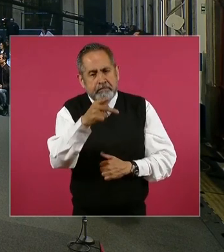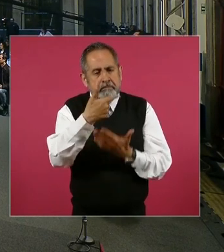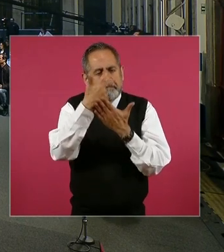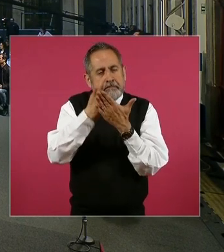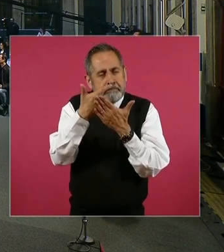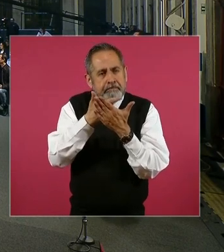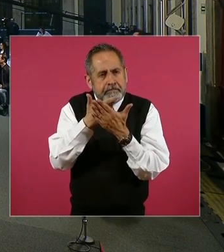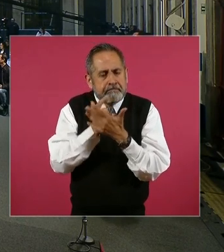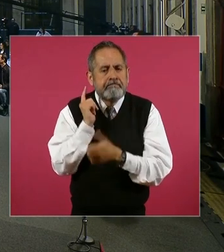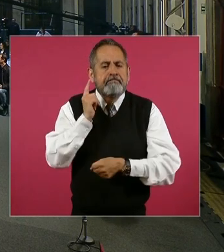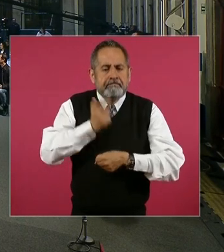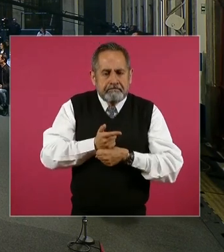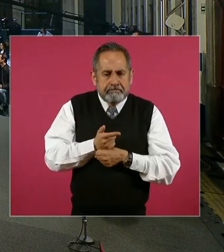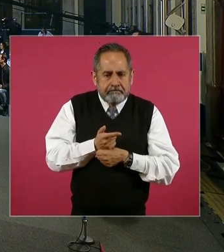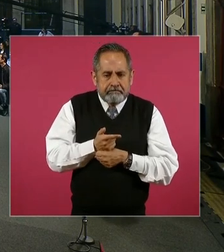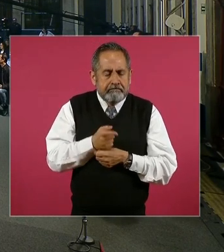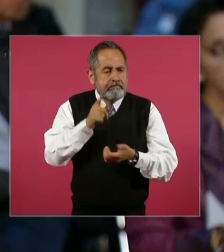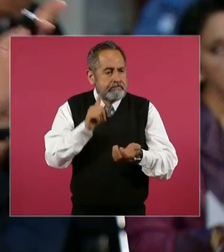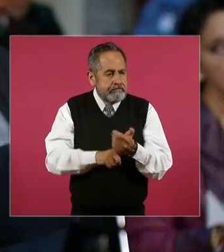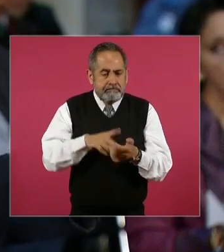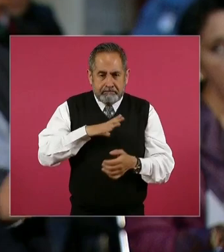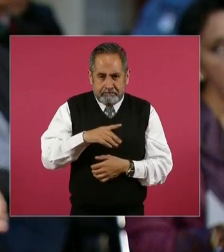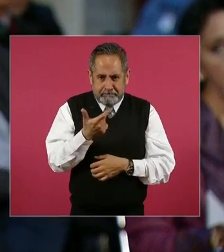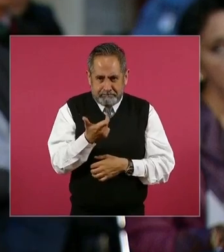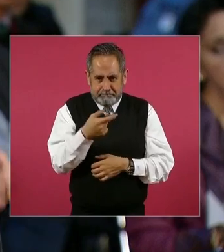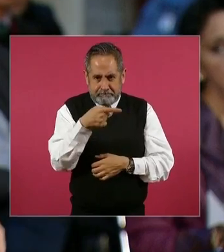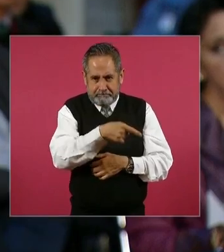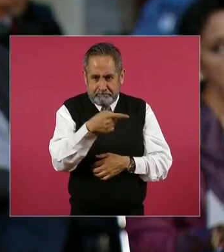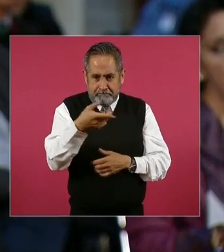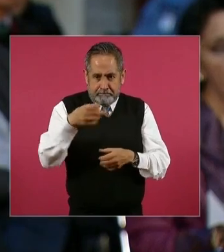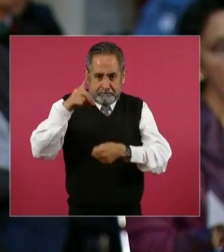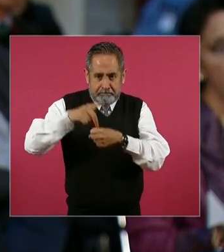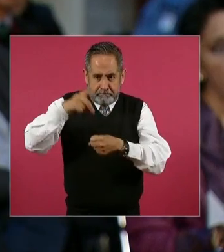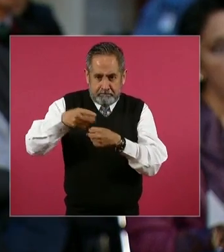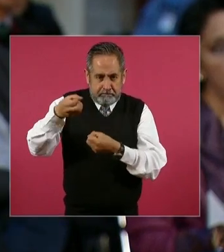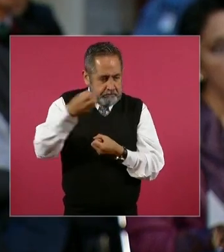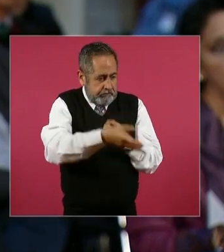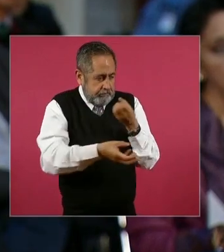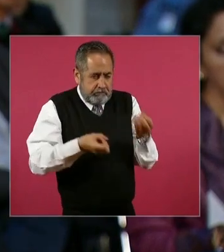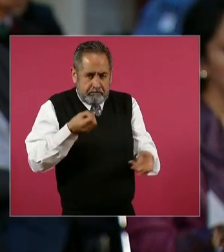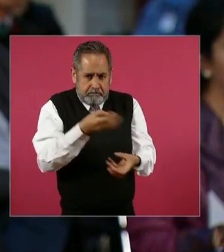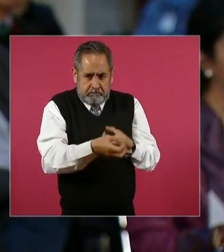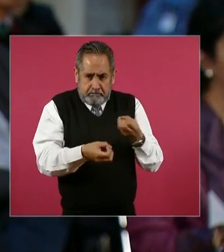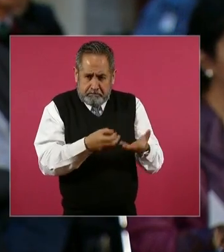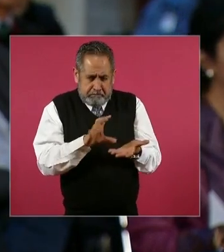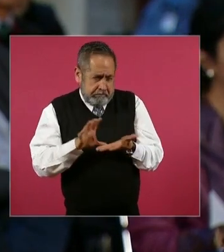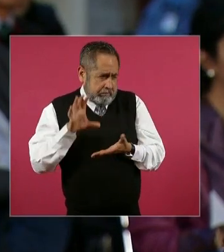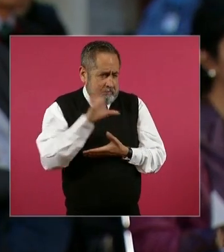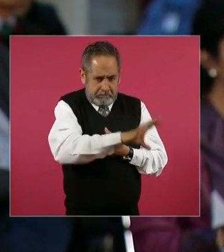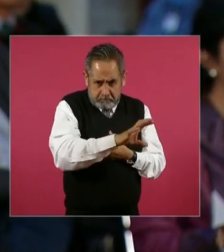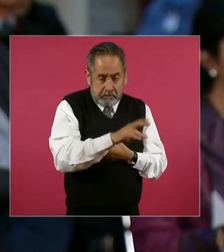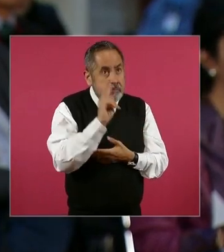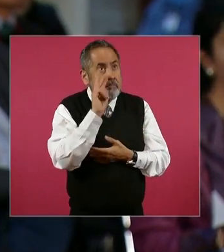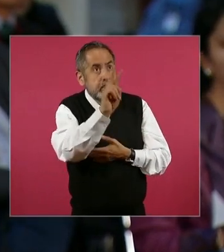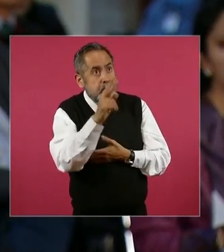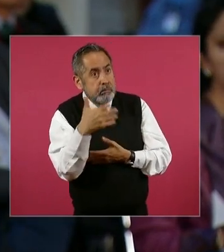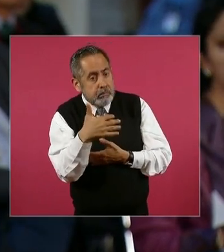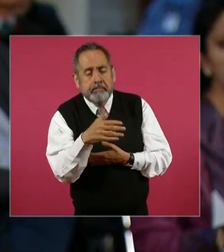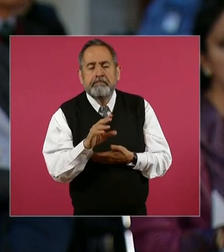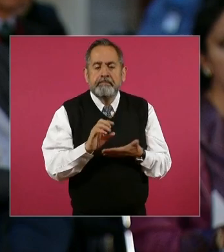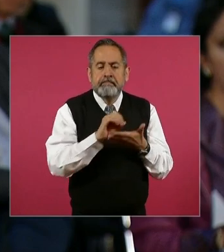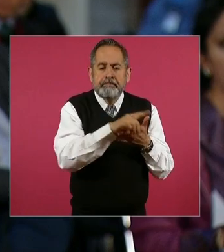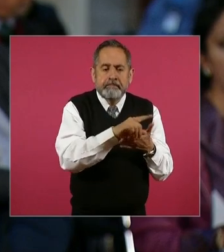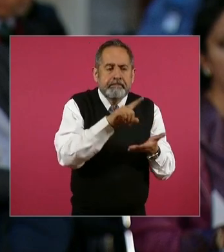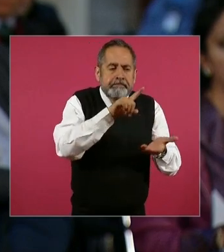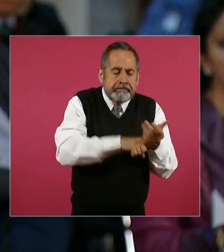tiene detectado si hay dinero de estas transferencias y de todo esto que ha corrido y que nos ha mostrado si